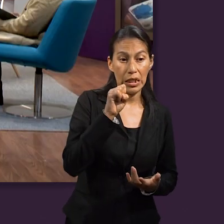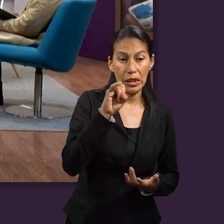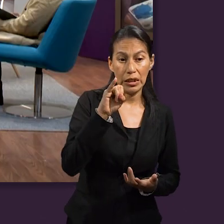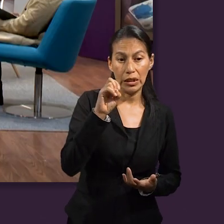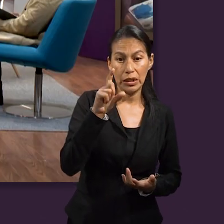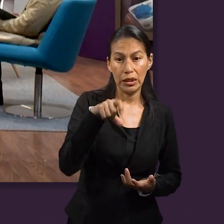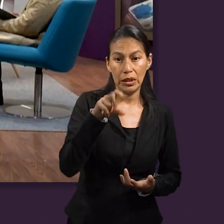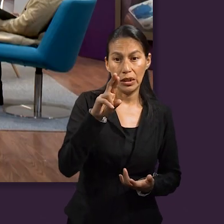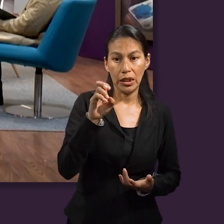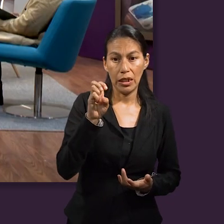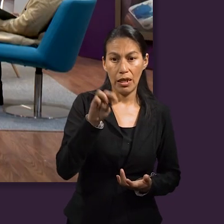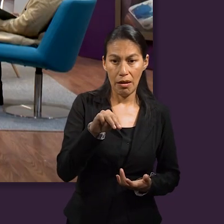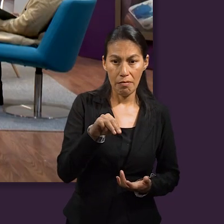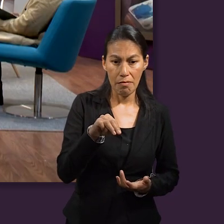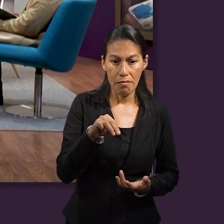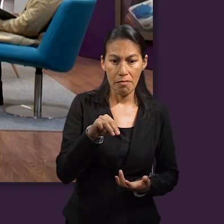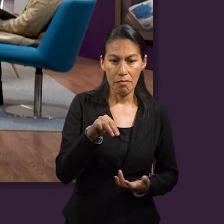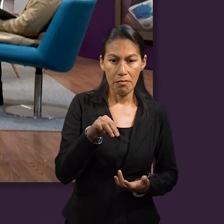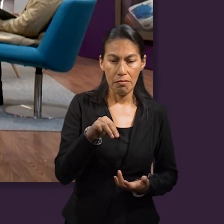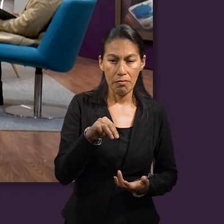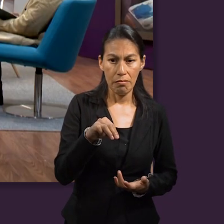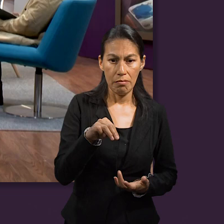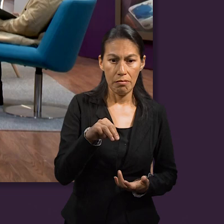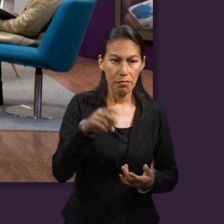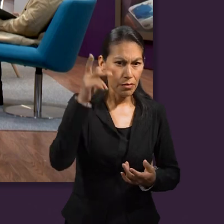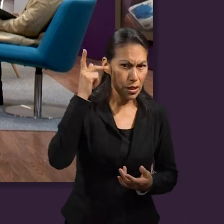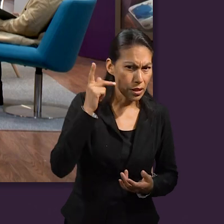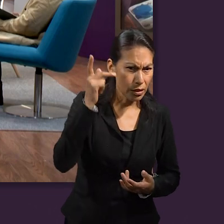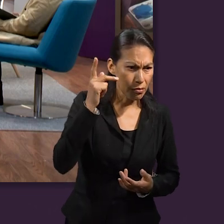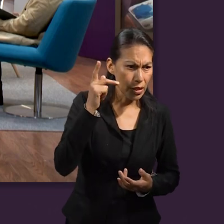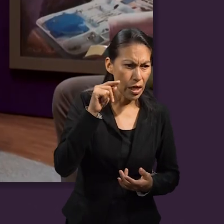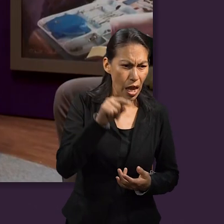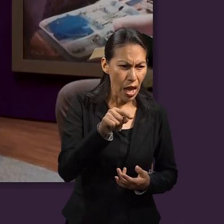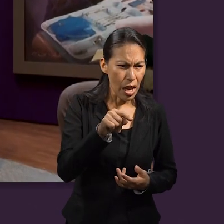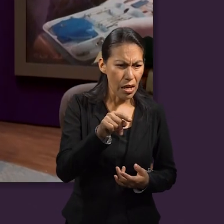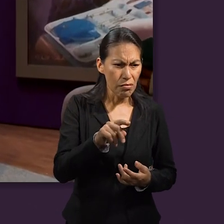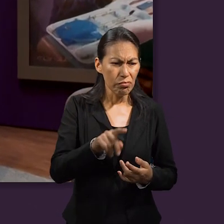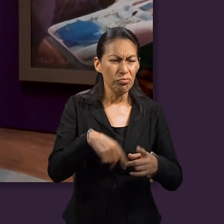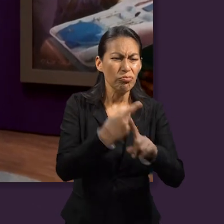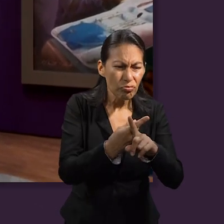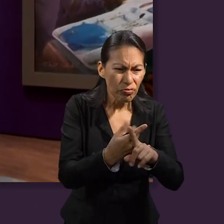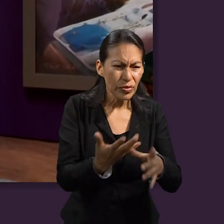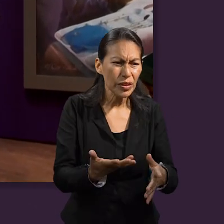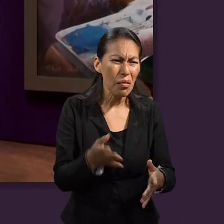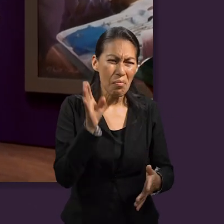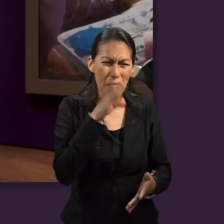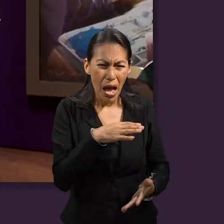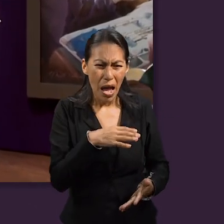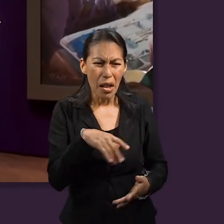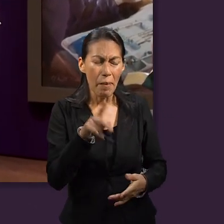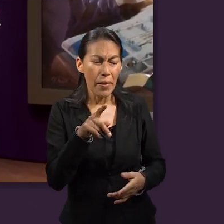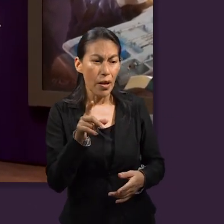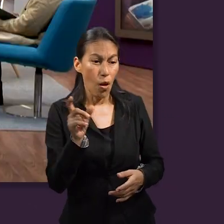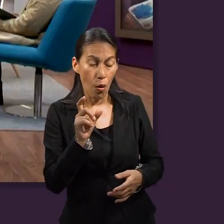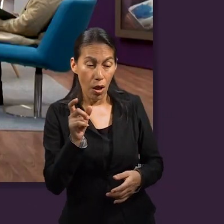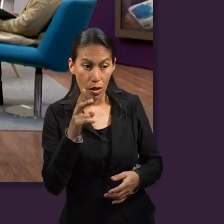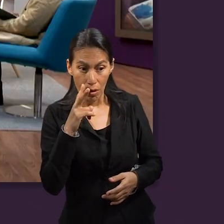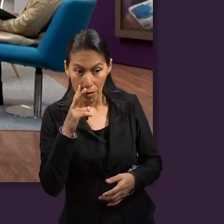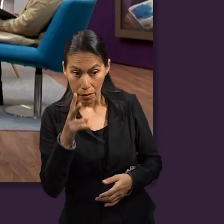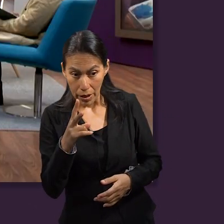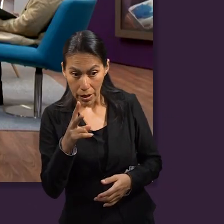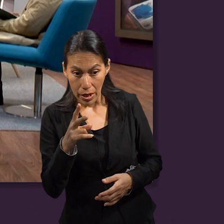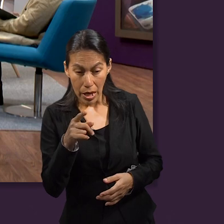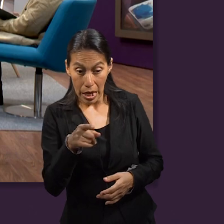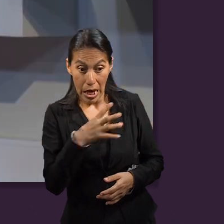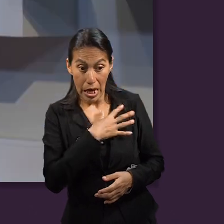se había aprovechado de dina no pero en cambio cuando ve la actitud de sus hijos pues a ellos y los reprende no si quiere